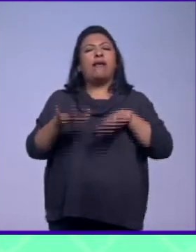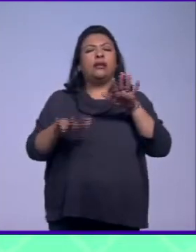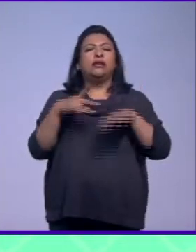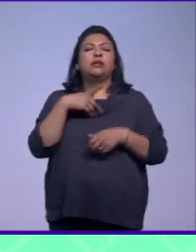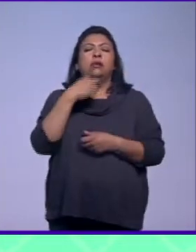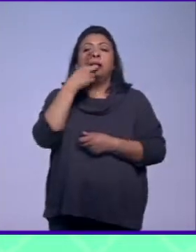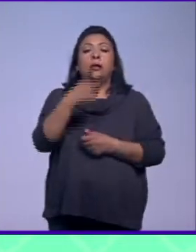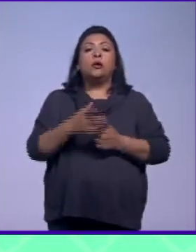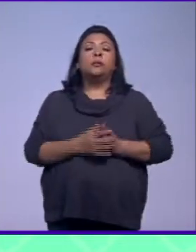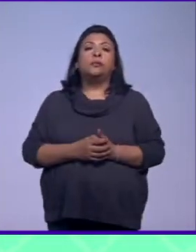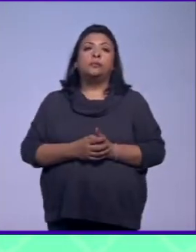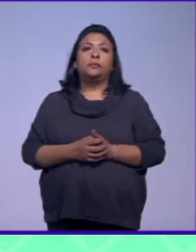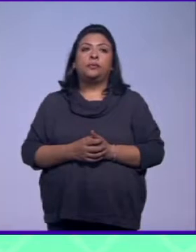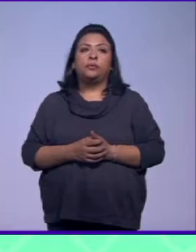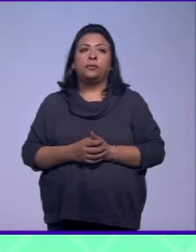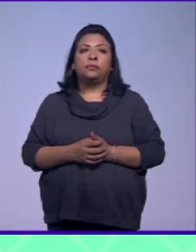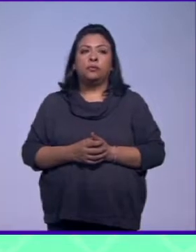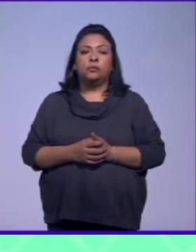que